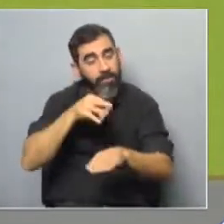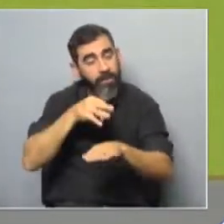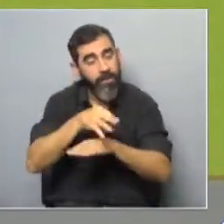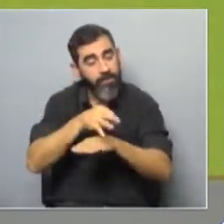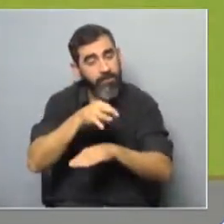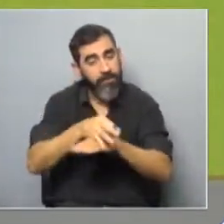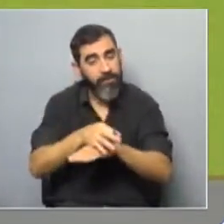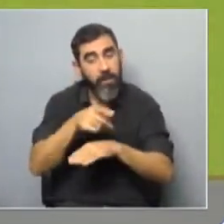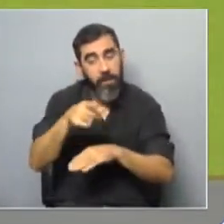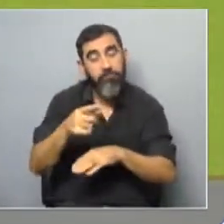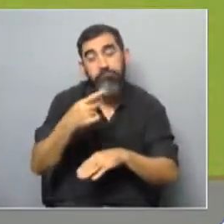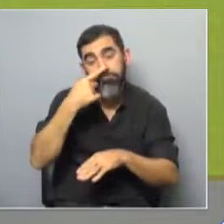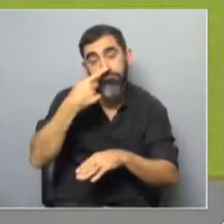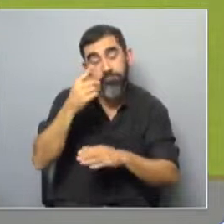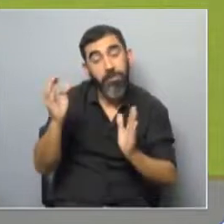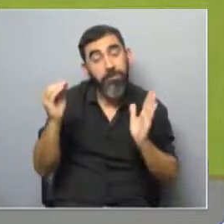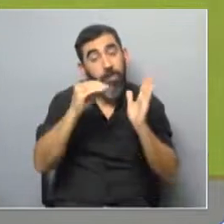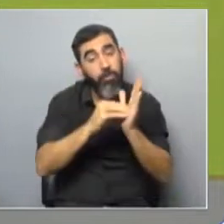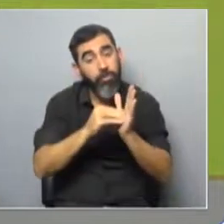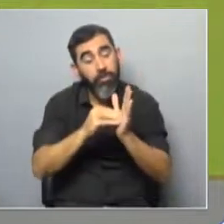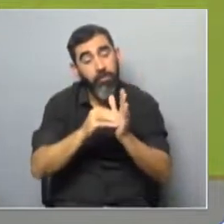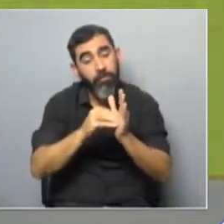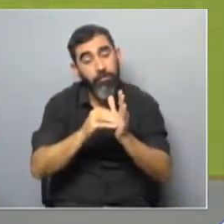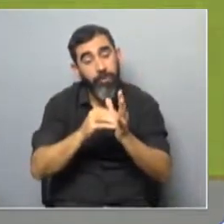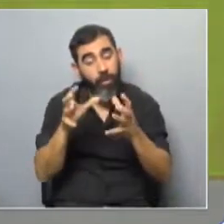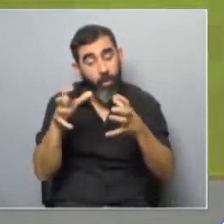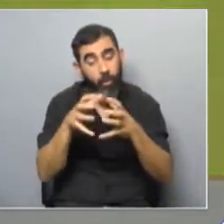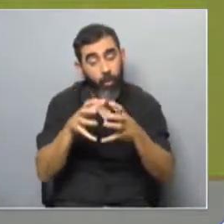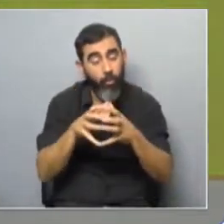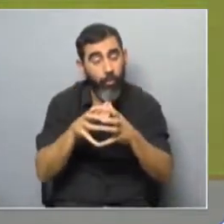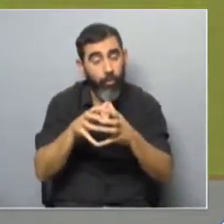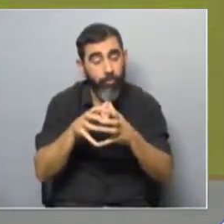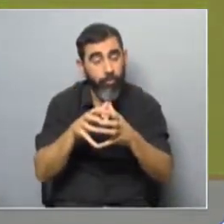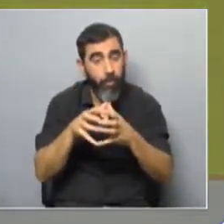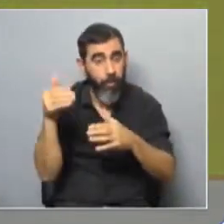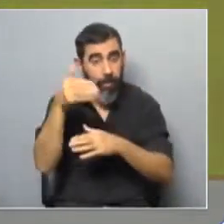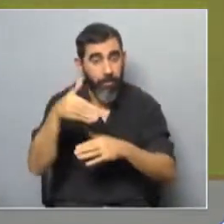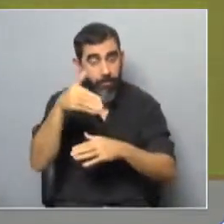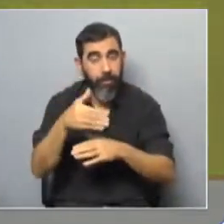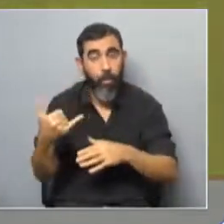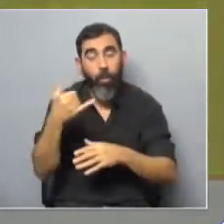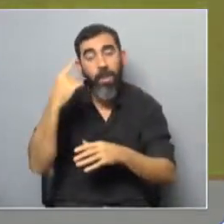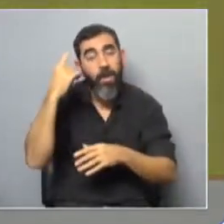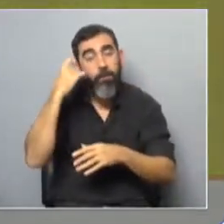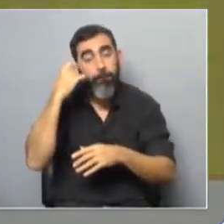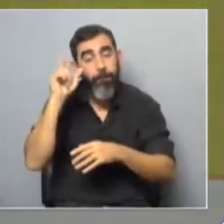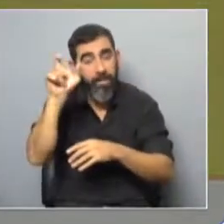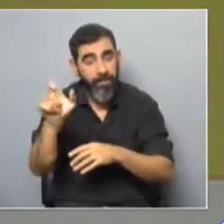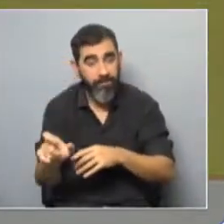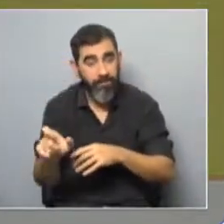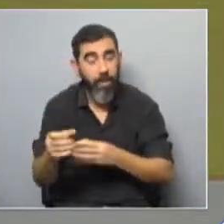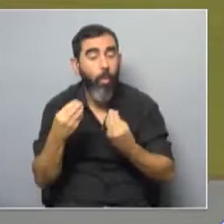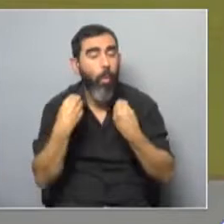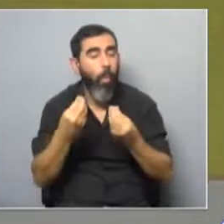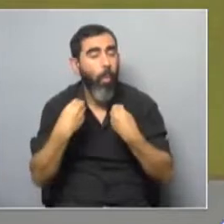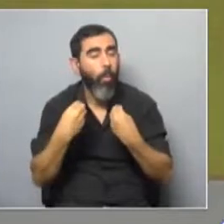bueno, y se anotó para ser parte de Ecovía Uruguay y nos cuenta su experiencia y